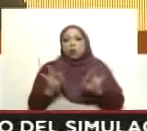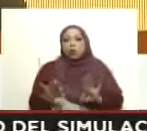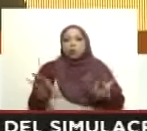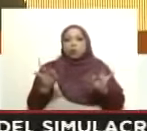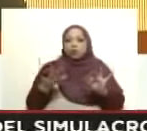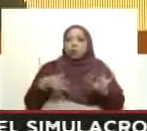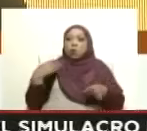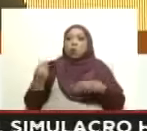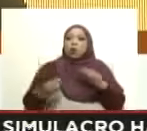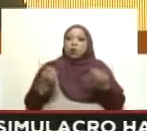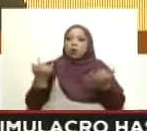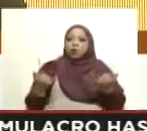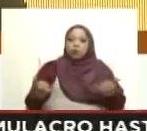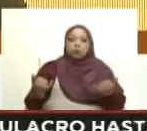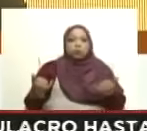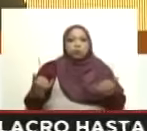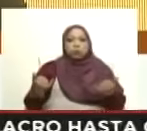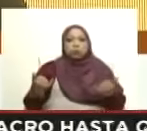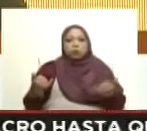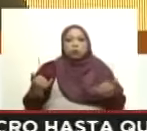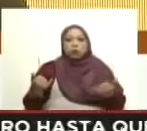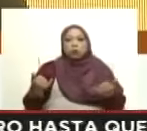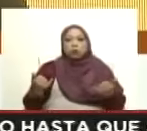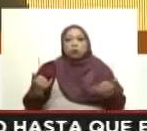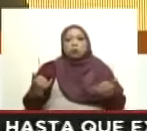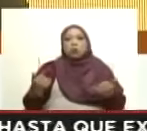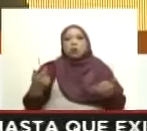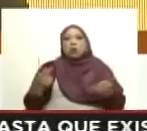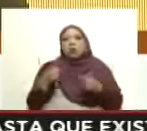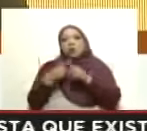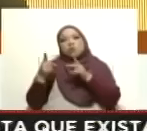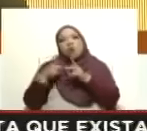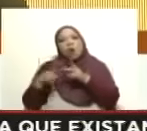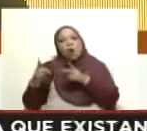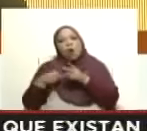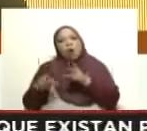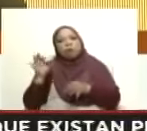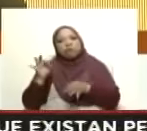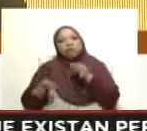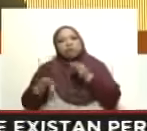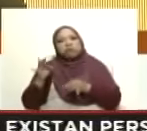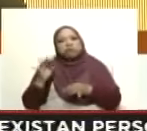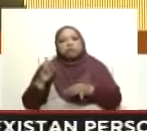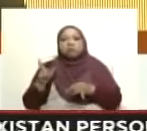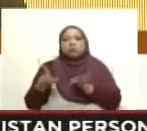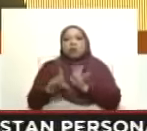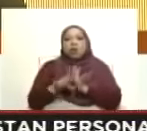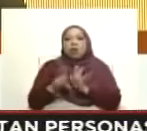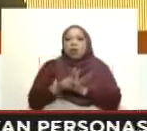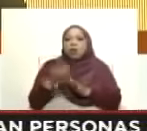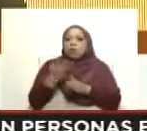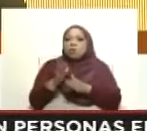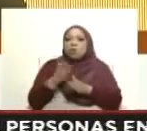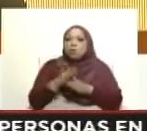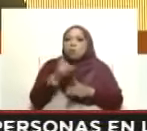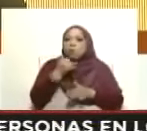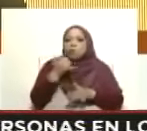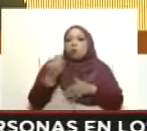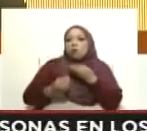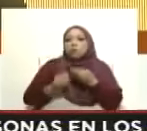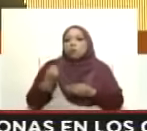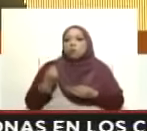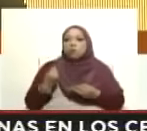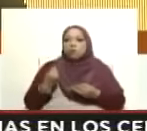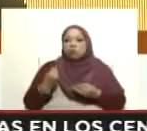di se pan de 5 mg puede ser lá de 2 mg alguna vina algo que lo calme un poco